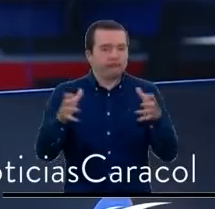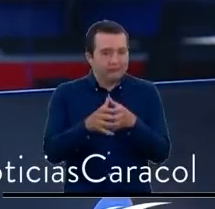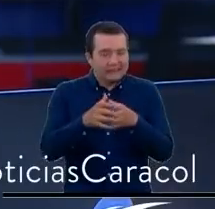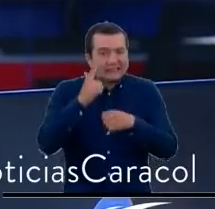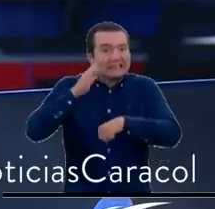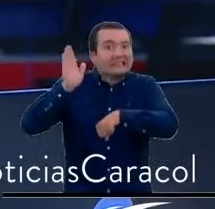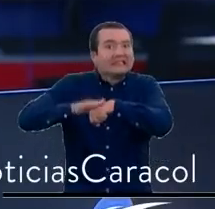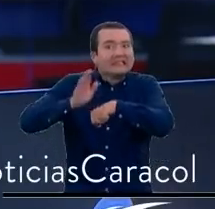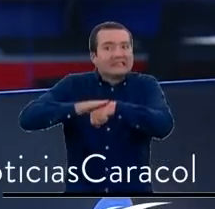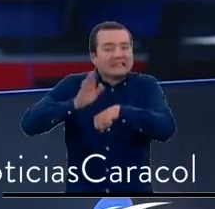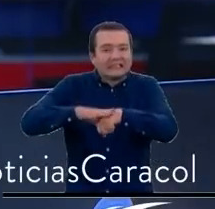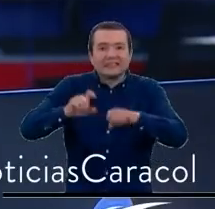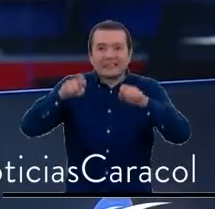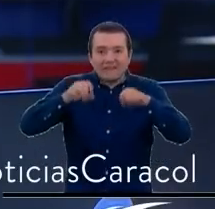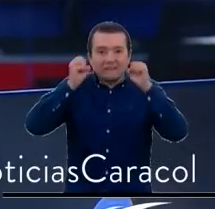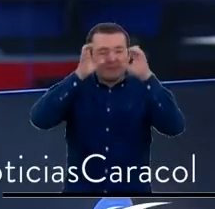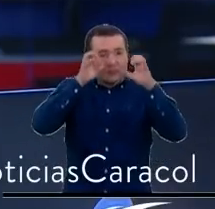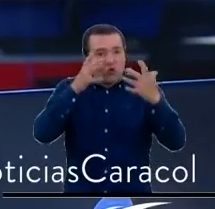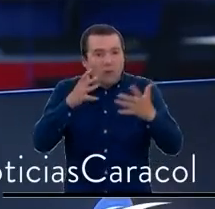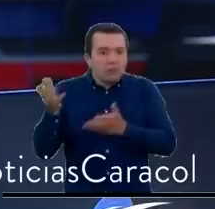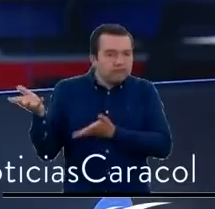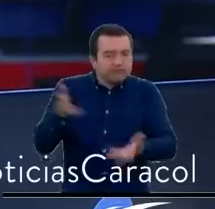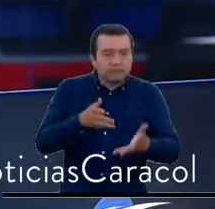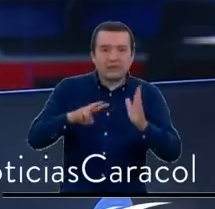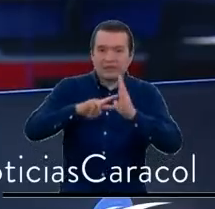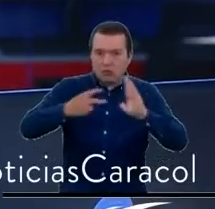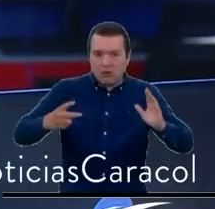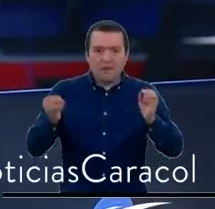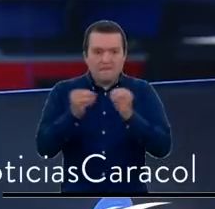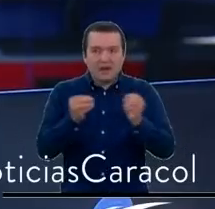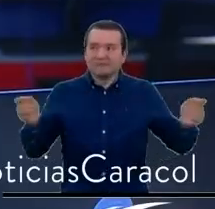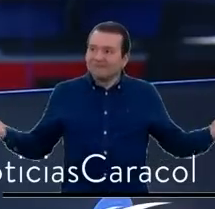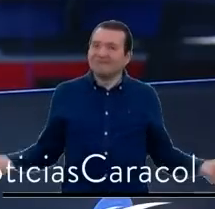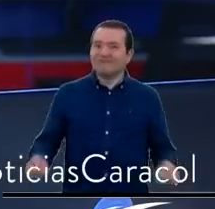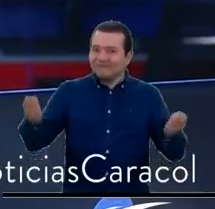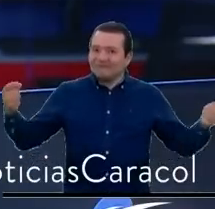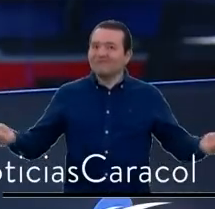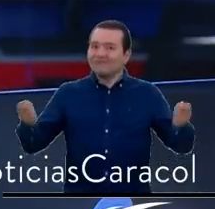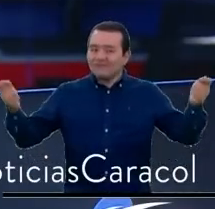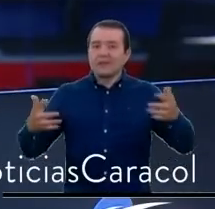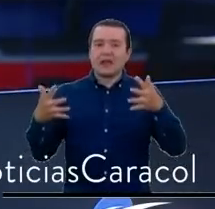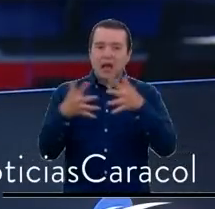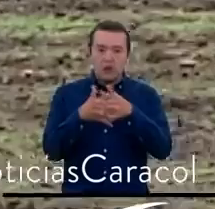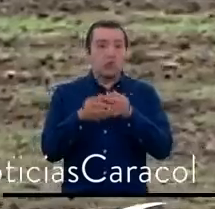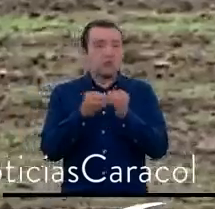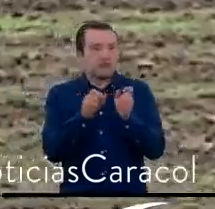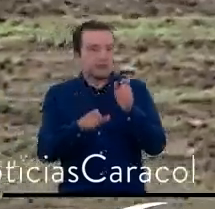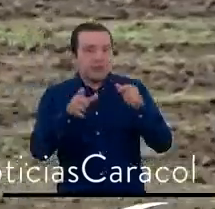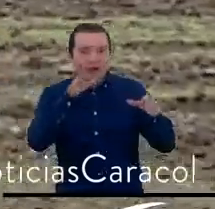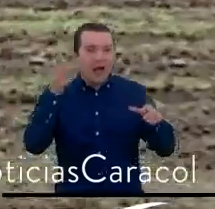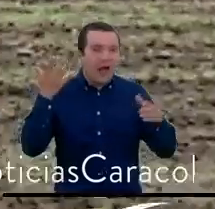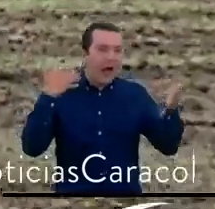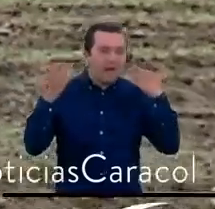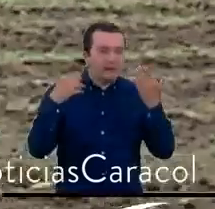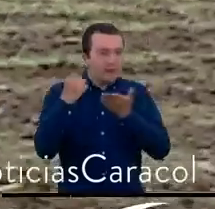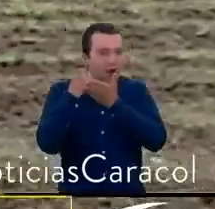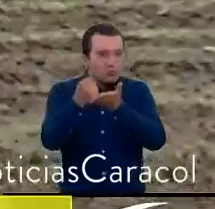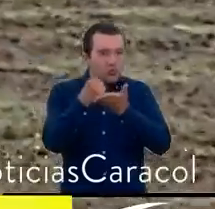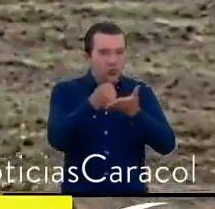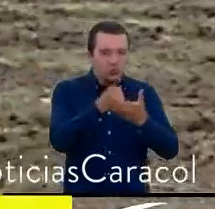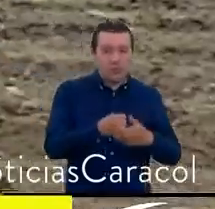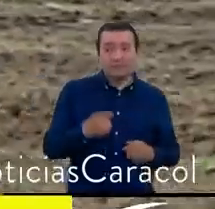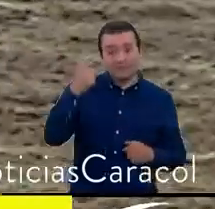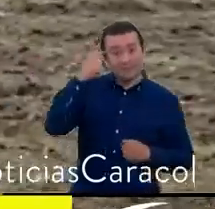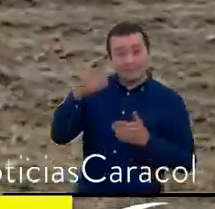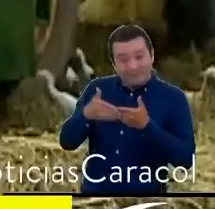implementar tecnología, incentivar el consumo del producto y promover ayudas para los campesinos. Los próximos 8 años